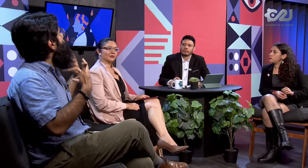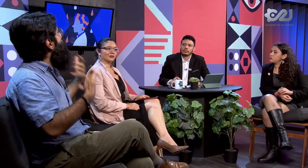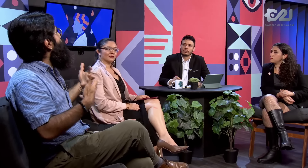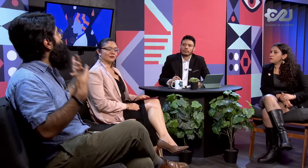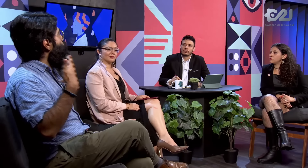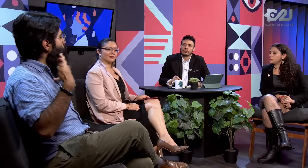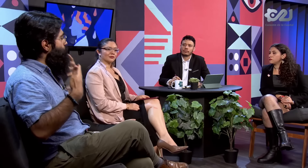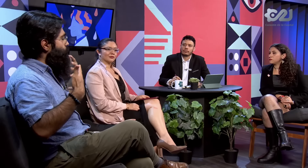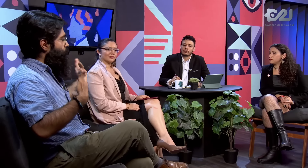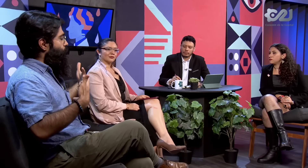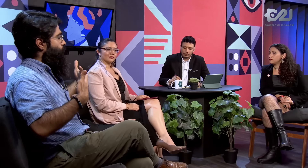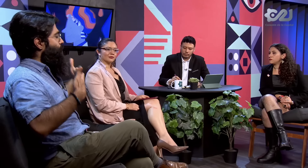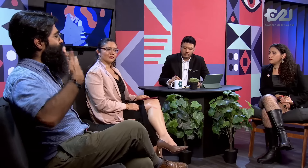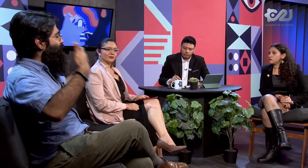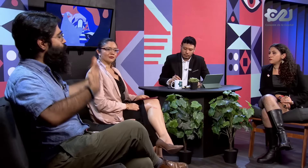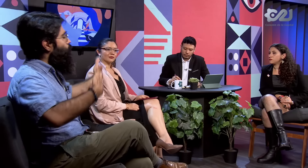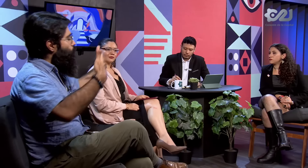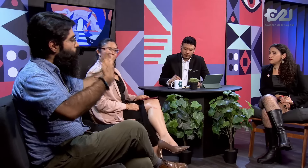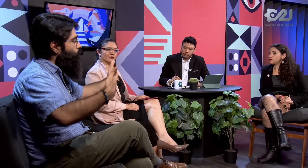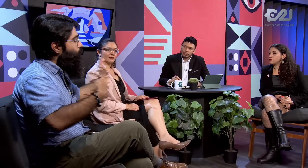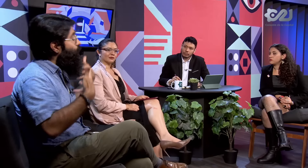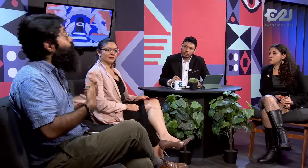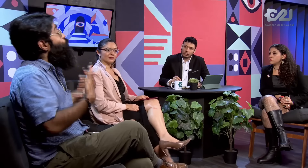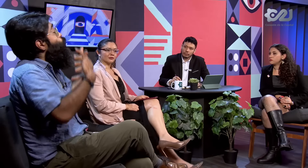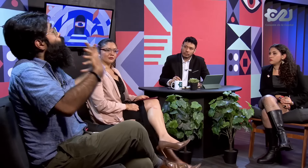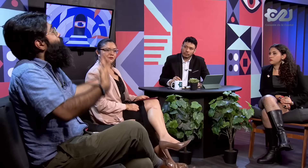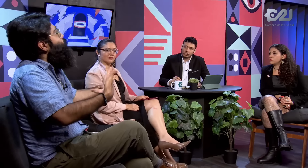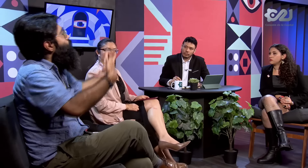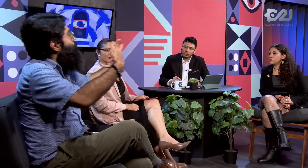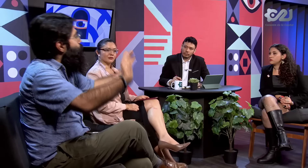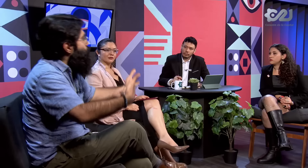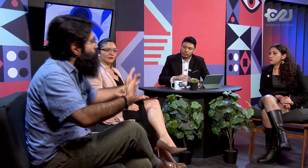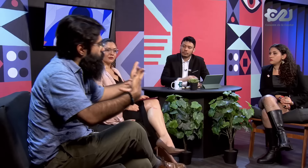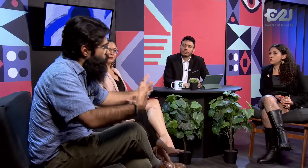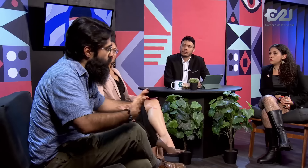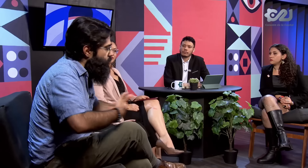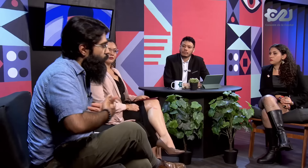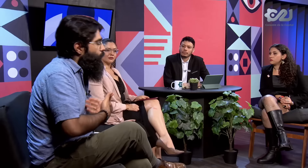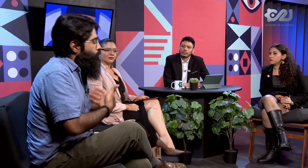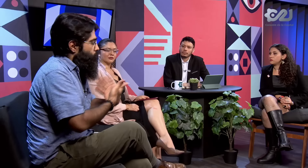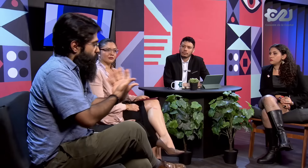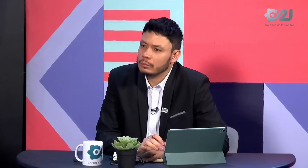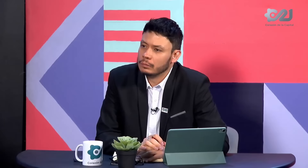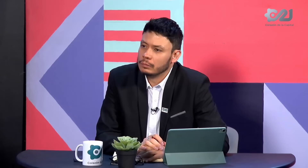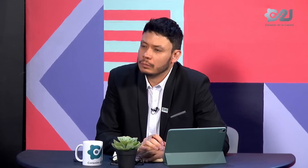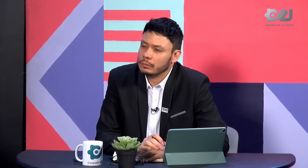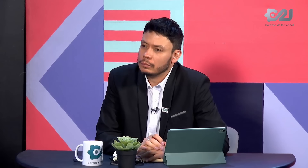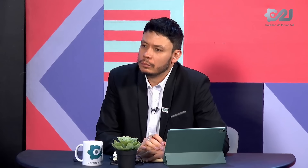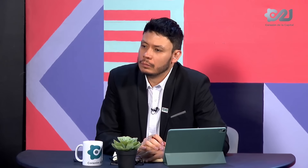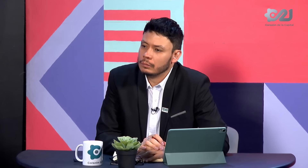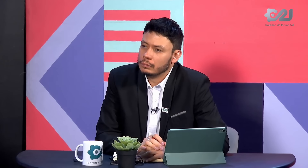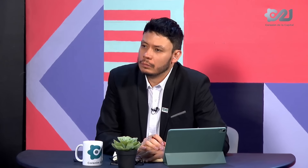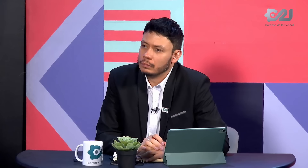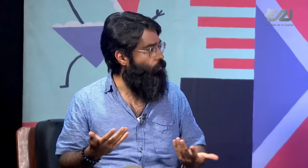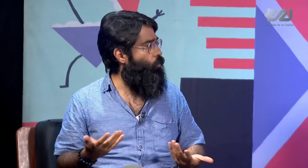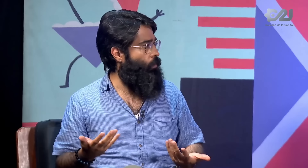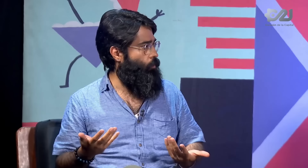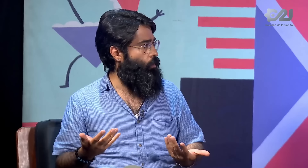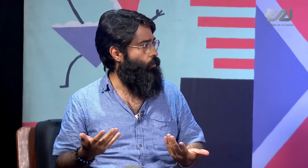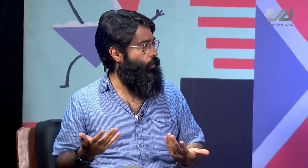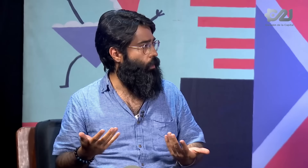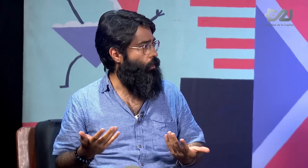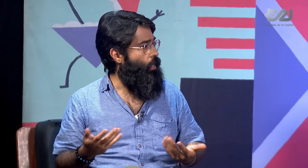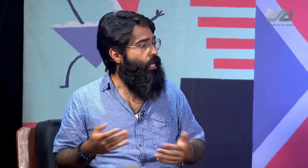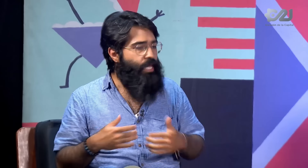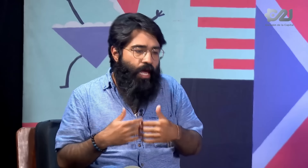final de lo que hablamos es del acceso a la justicia y de las preocupaciones que estas personas externan cuando se habla de la reforma al